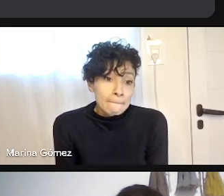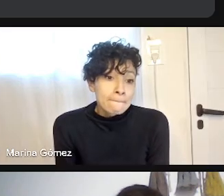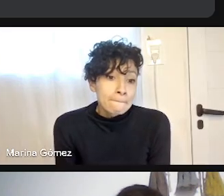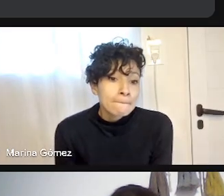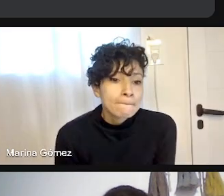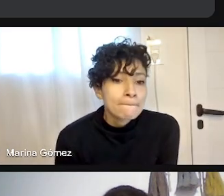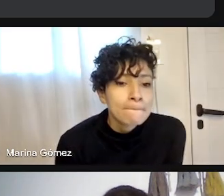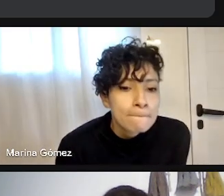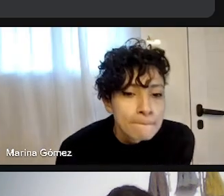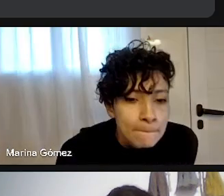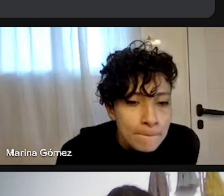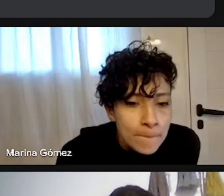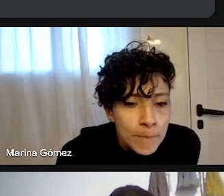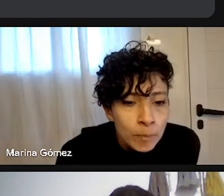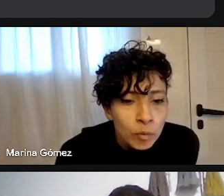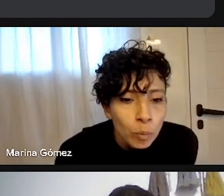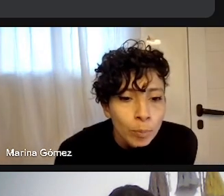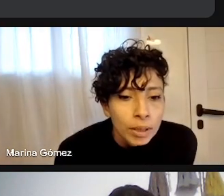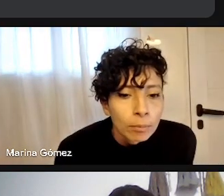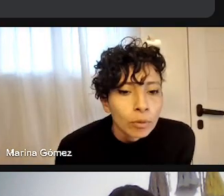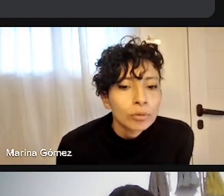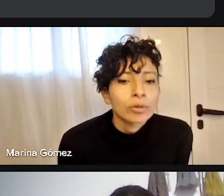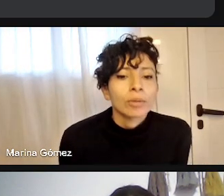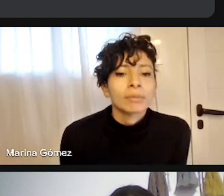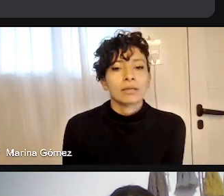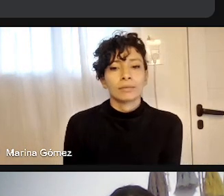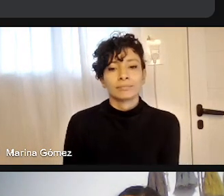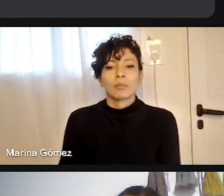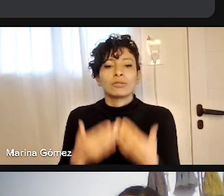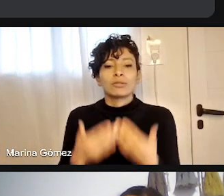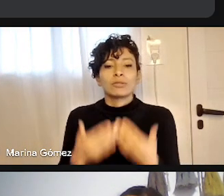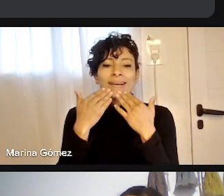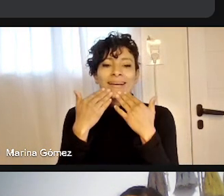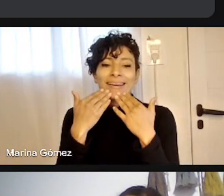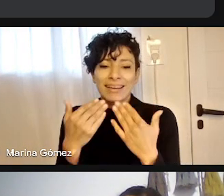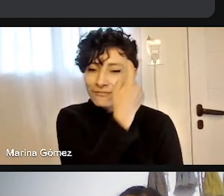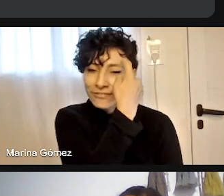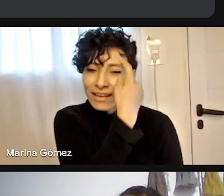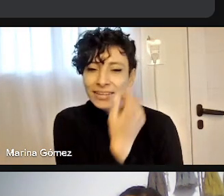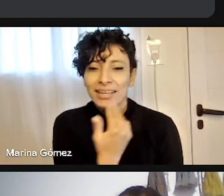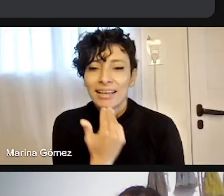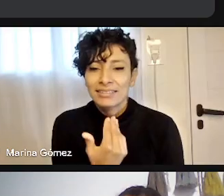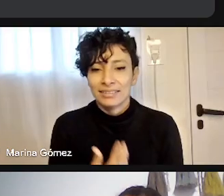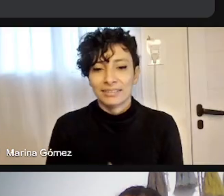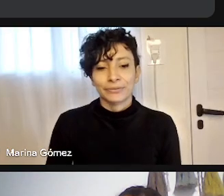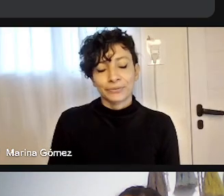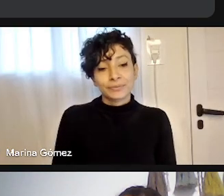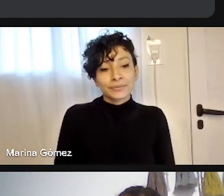Gracias, Fabri.